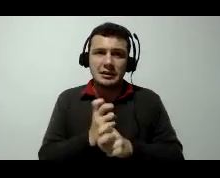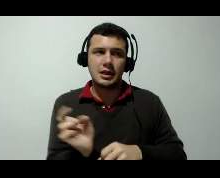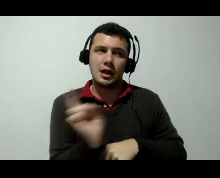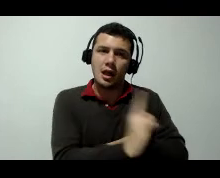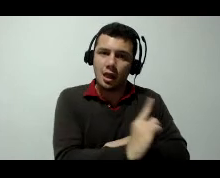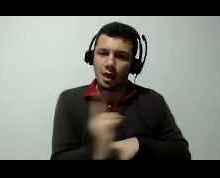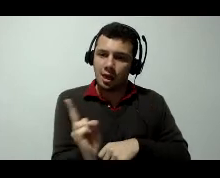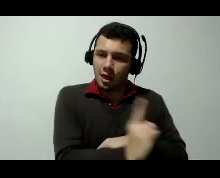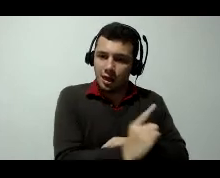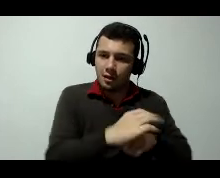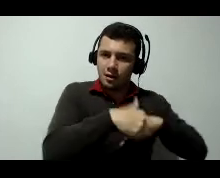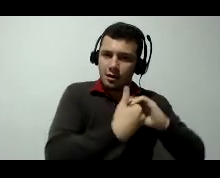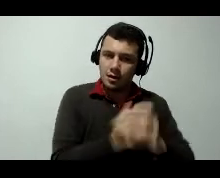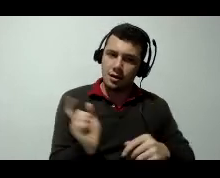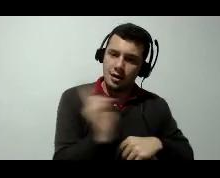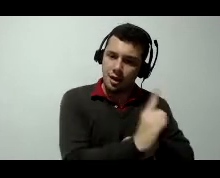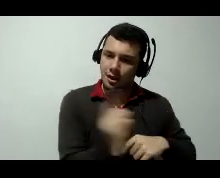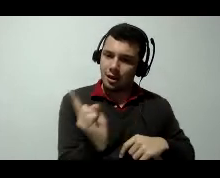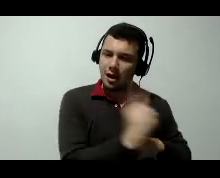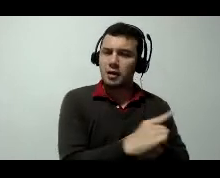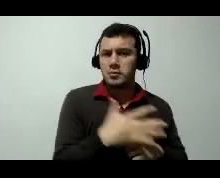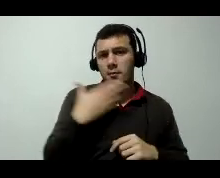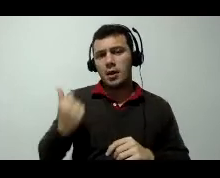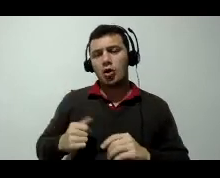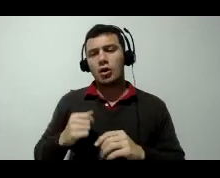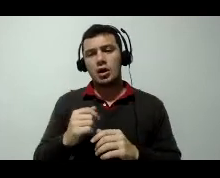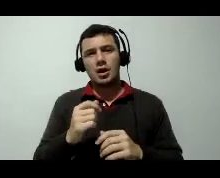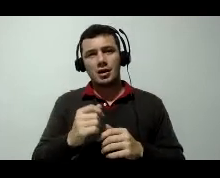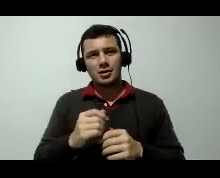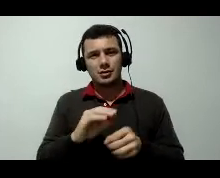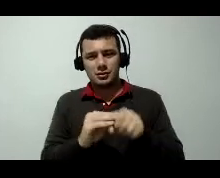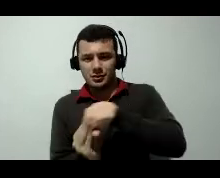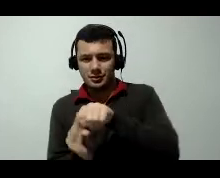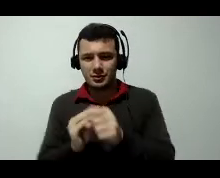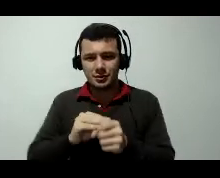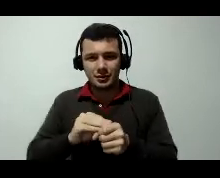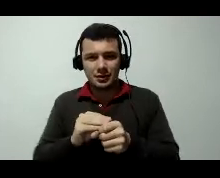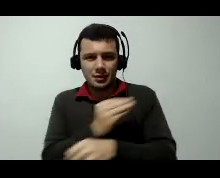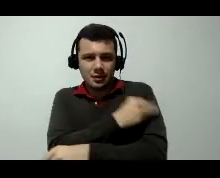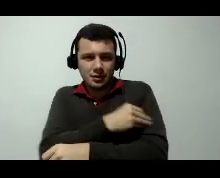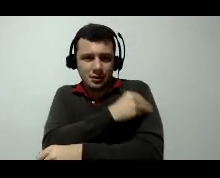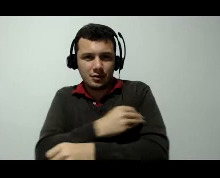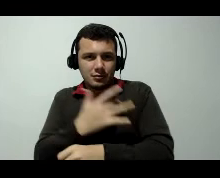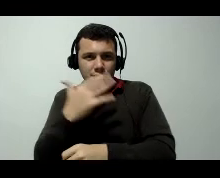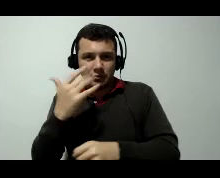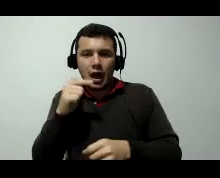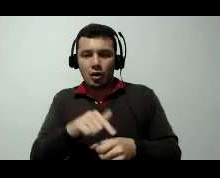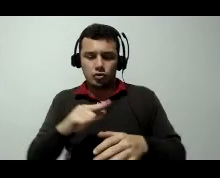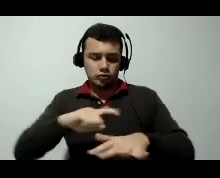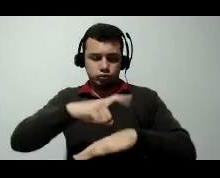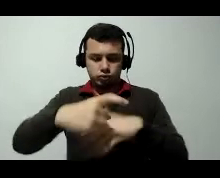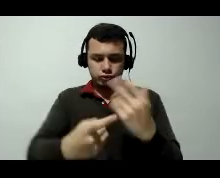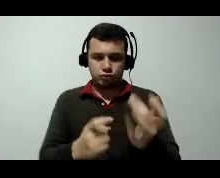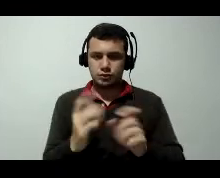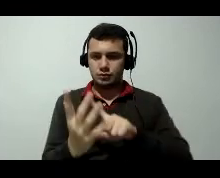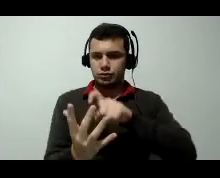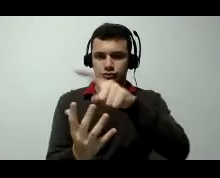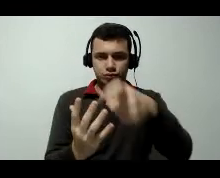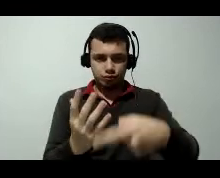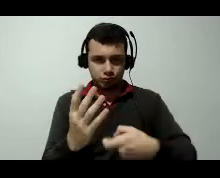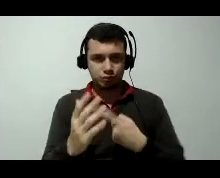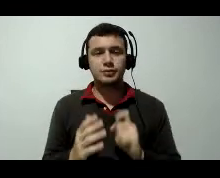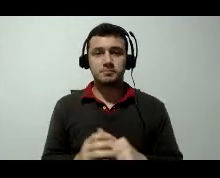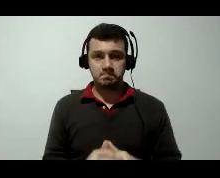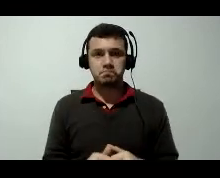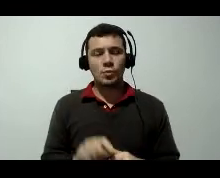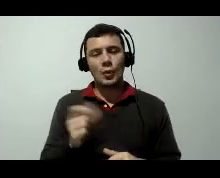60%, para que puedas hacerte la higienización de las manos. Juan Esteban nos dice que le alegra mucho ver el intérprete, a nosotros también